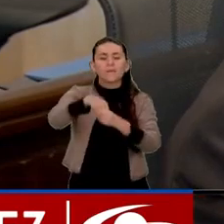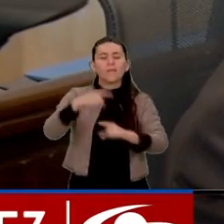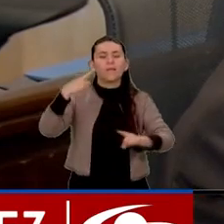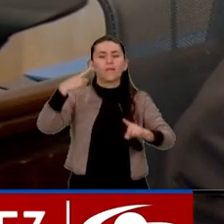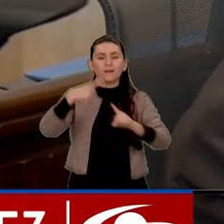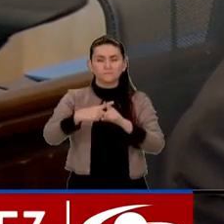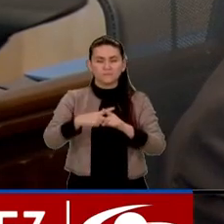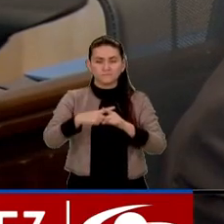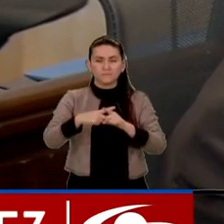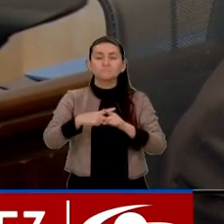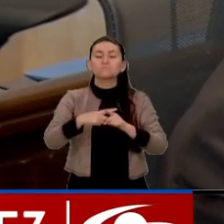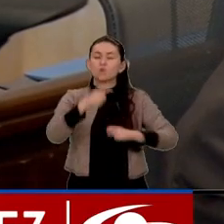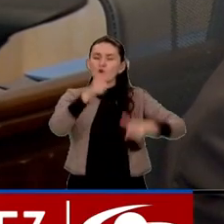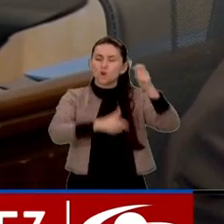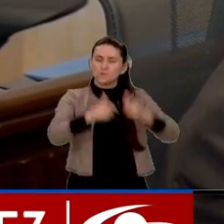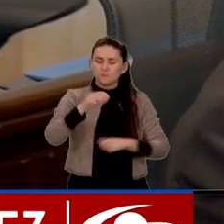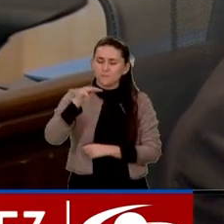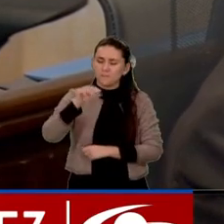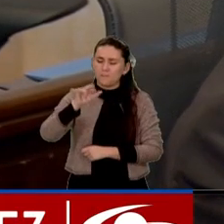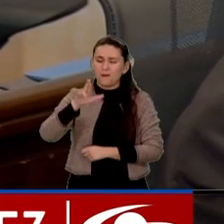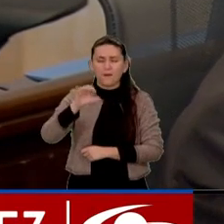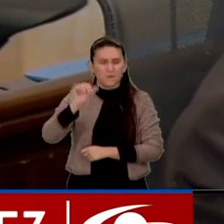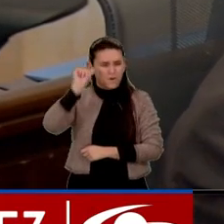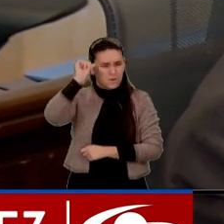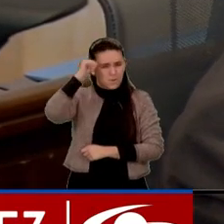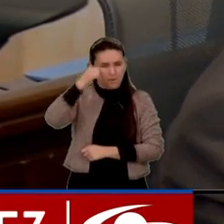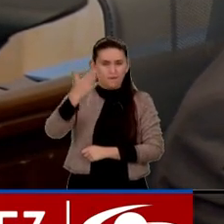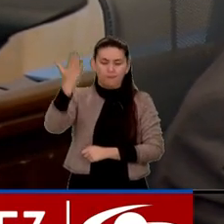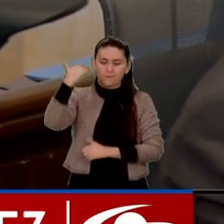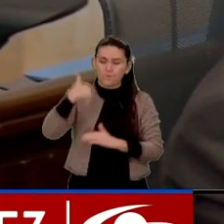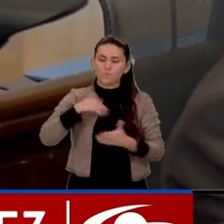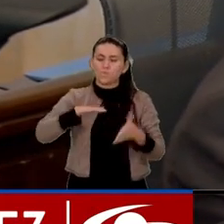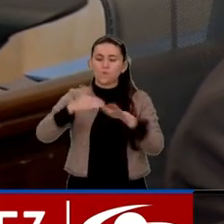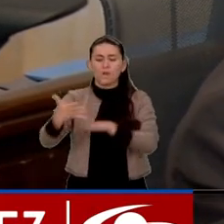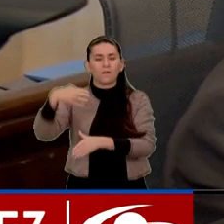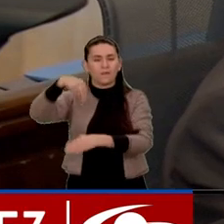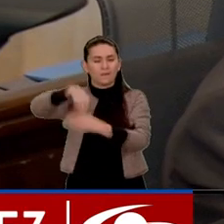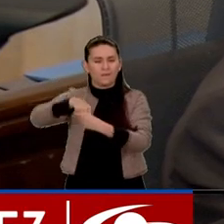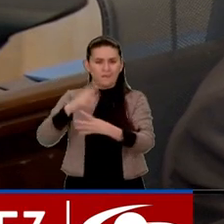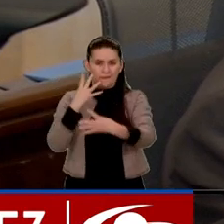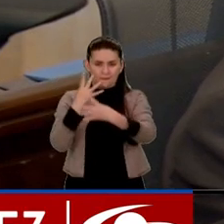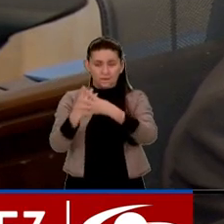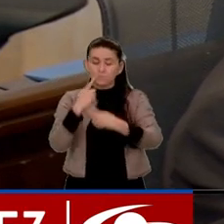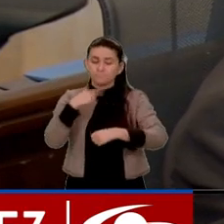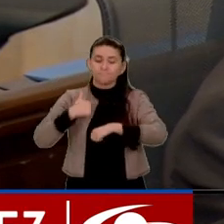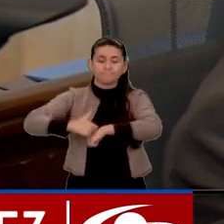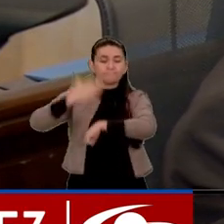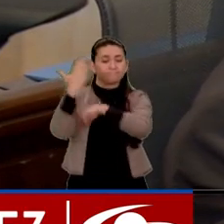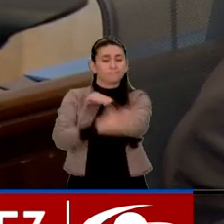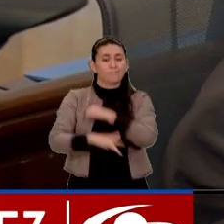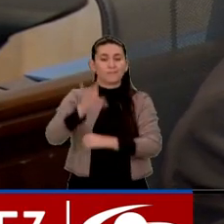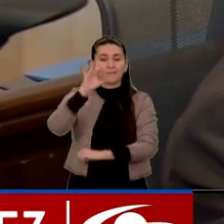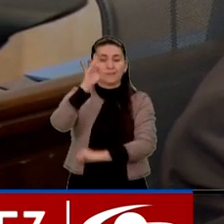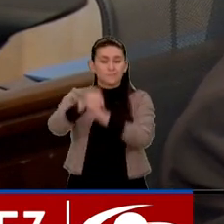excongresista Mario Castaño, quien falleció, recordemos, privado de la libertad luego de ser condenado a una pena de 15 años